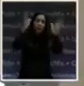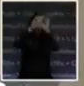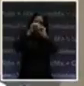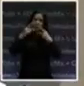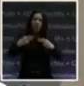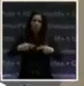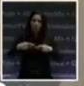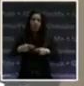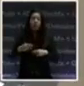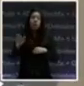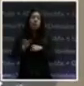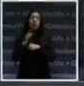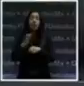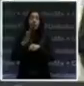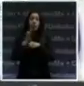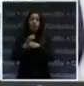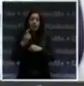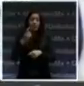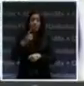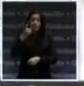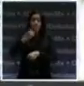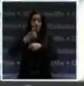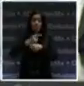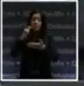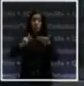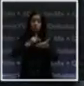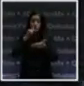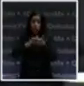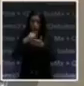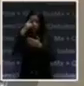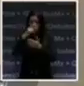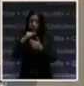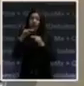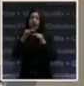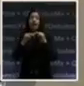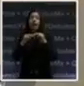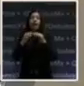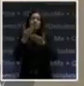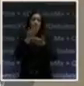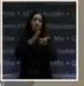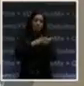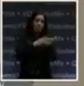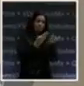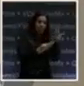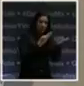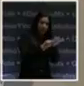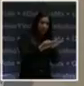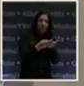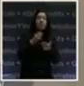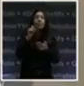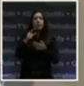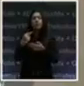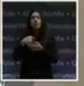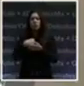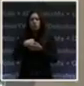a nivel estatal en los trámites y a tercero en nivel nacional. En la réplica, si me permiten, les diría dónde podría